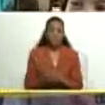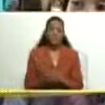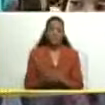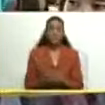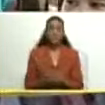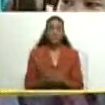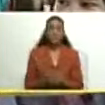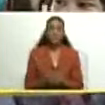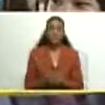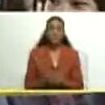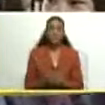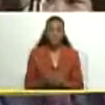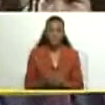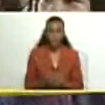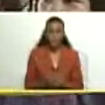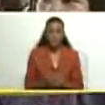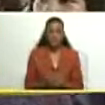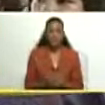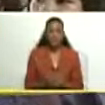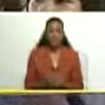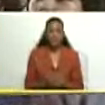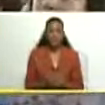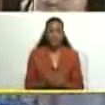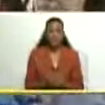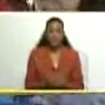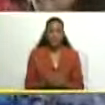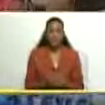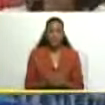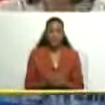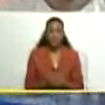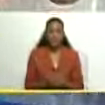Teresa Meléndez Rivas.